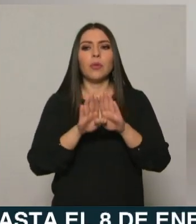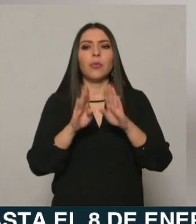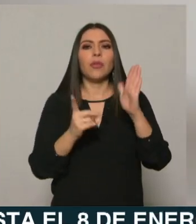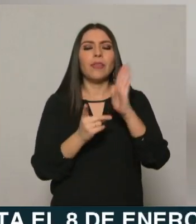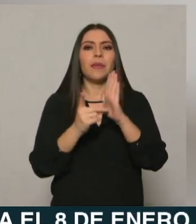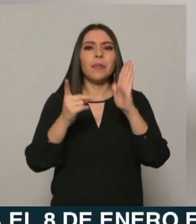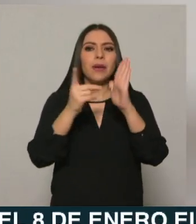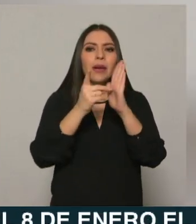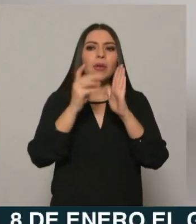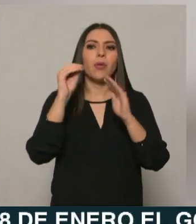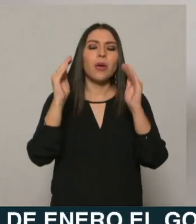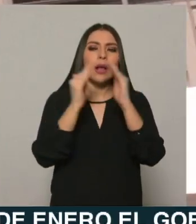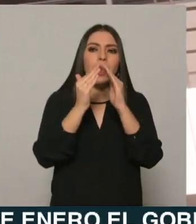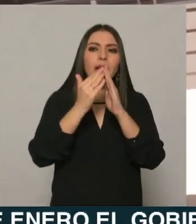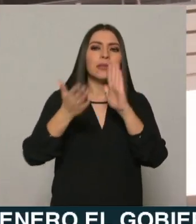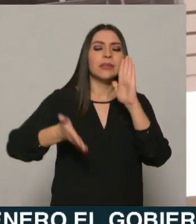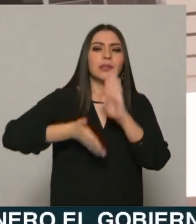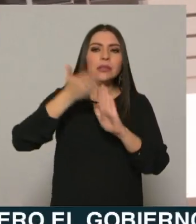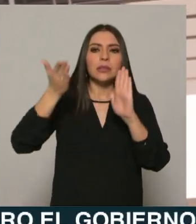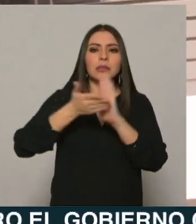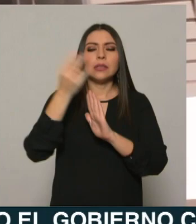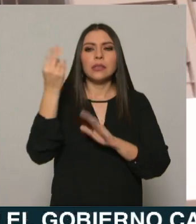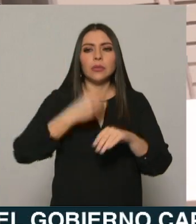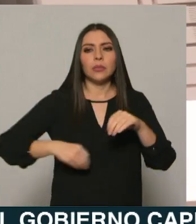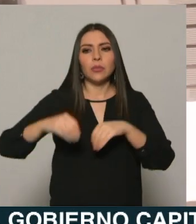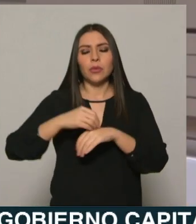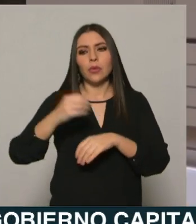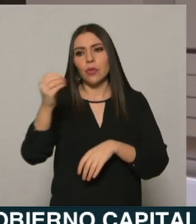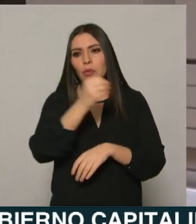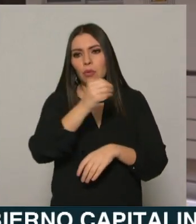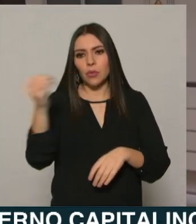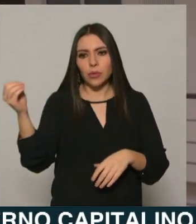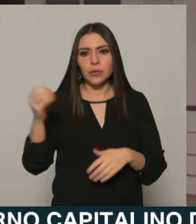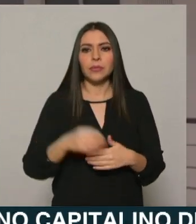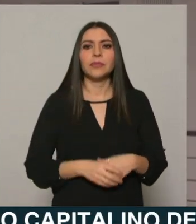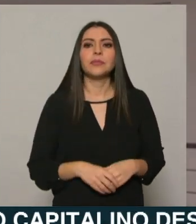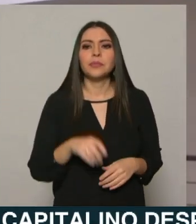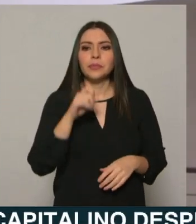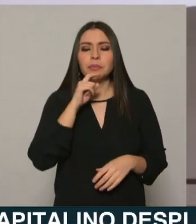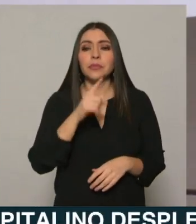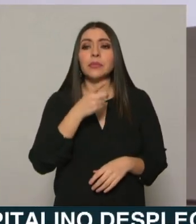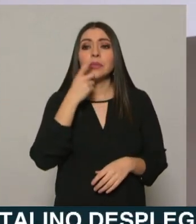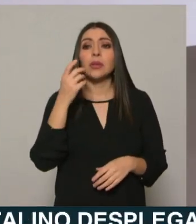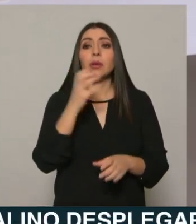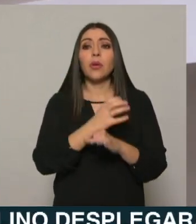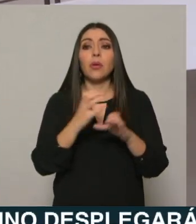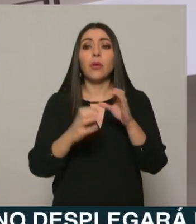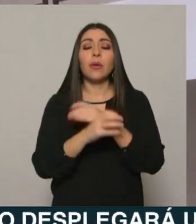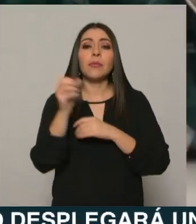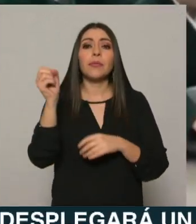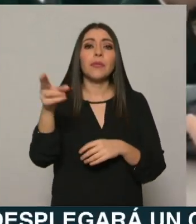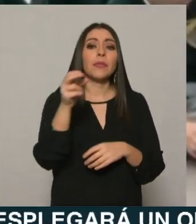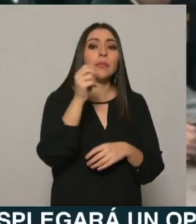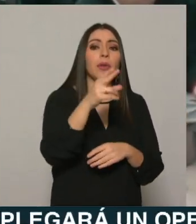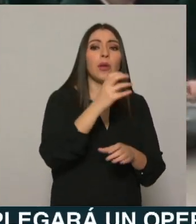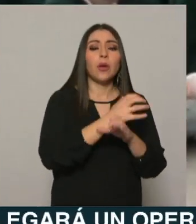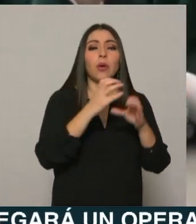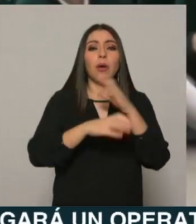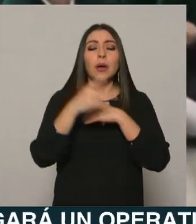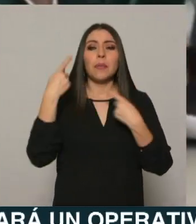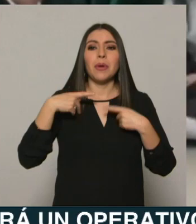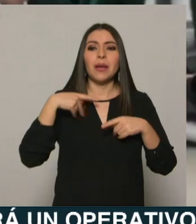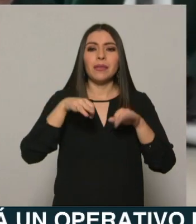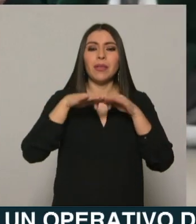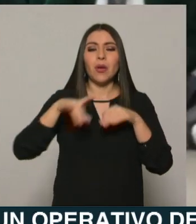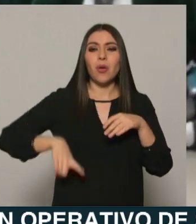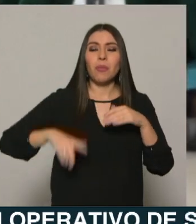el desarrollo hacia la regeneración urbana y la vivienda incluyente. Enfatizó que se quitaron privilegios a altos funcionarios y se orientaron los